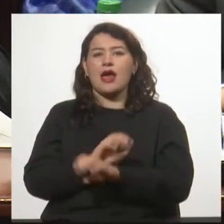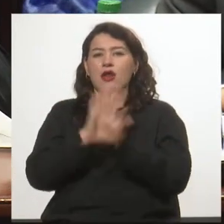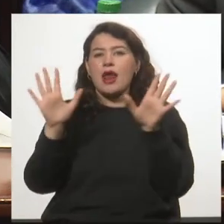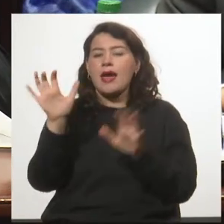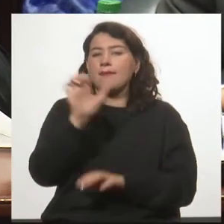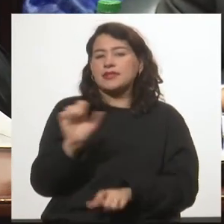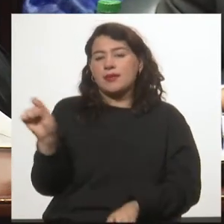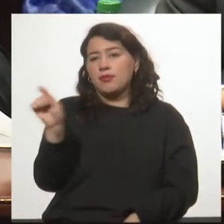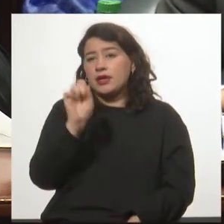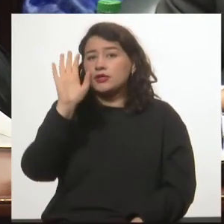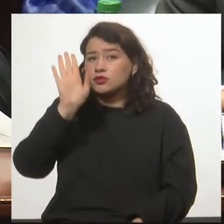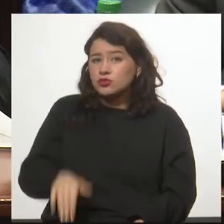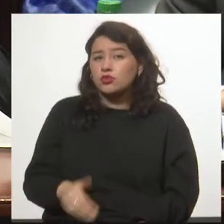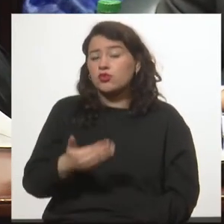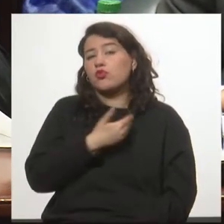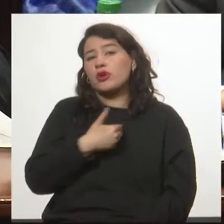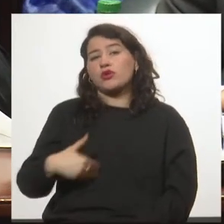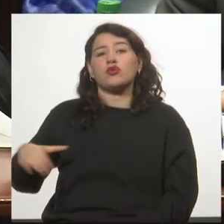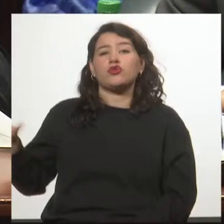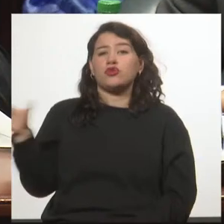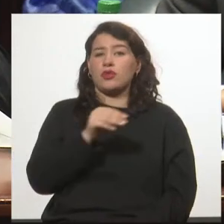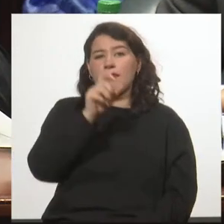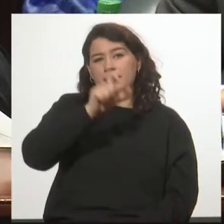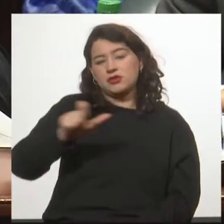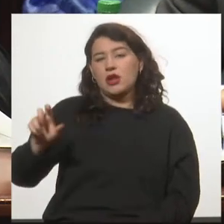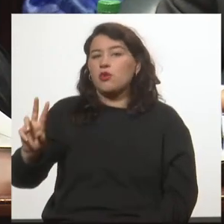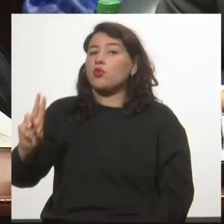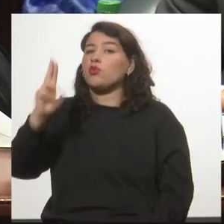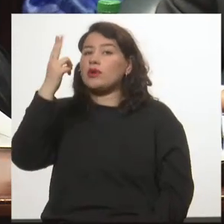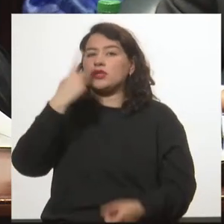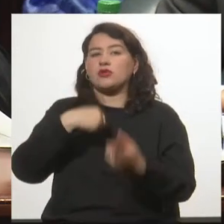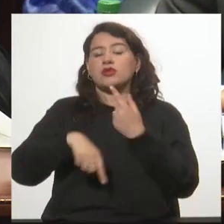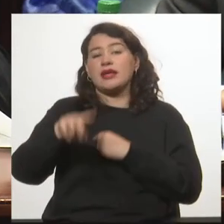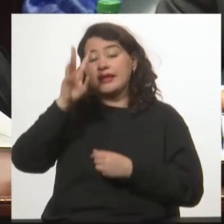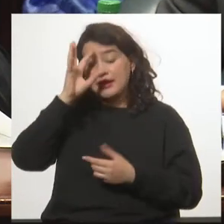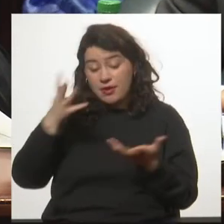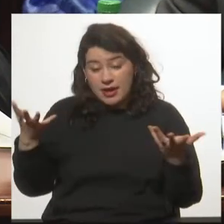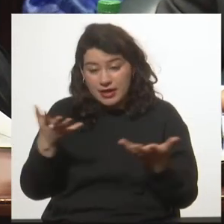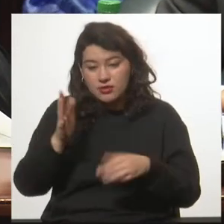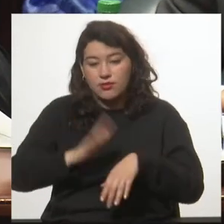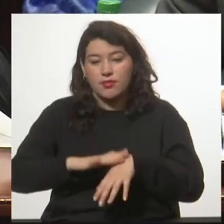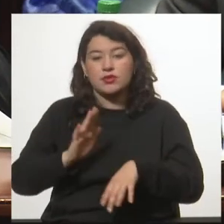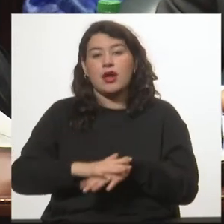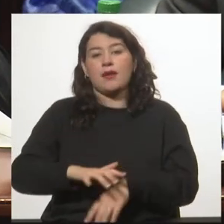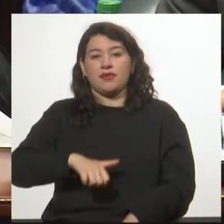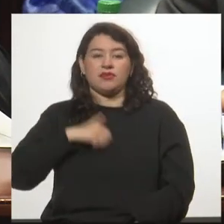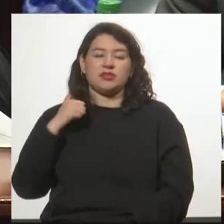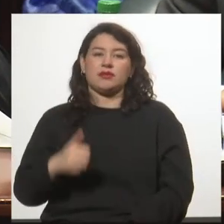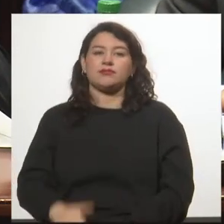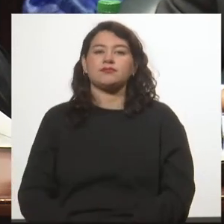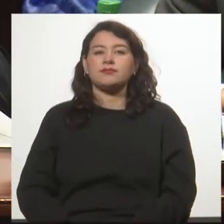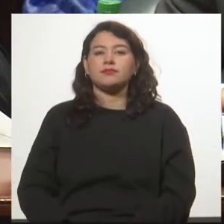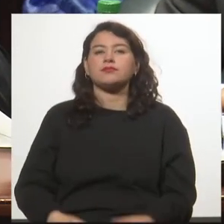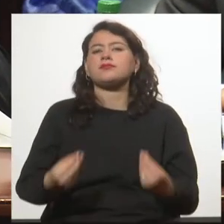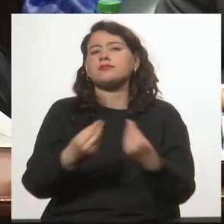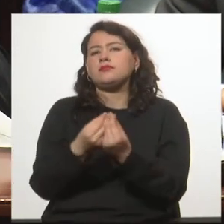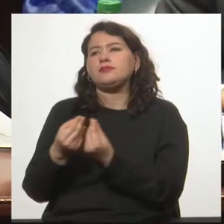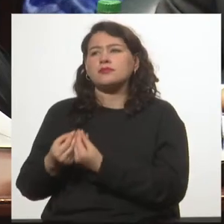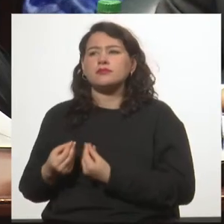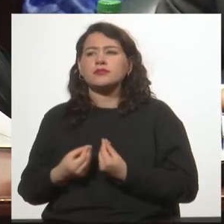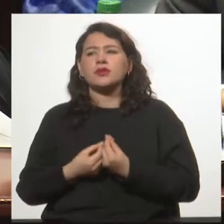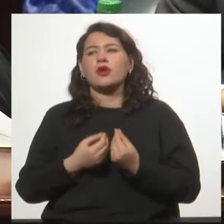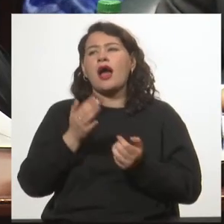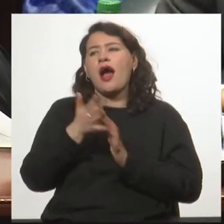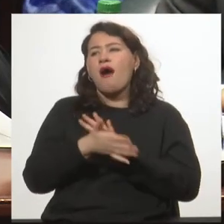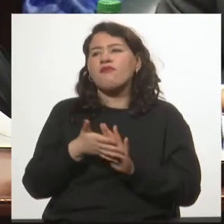porque son empresas que son de todos los uruguayos y en ese sentido creemos que estas instancias enriquecen mucho se habla